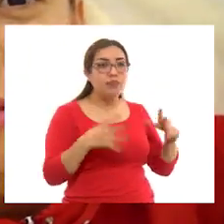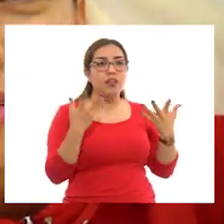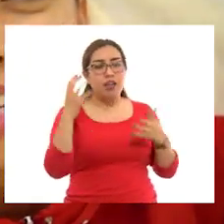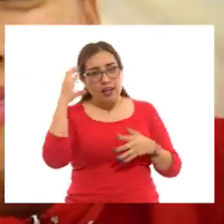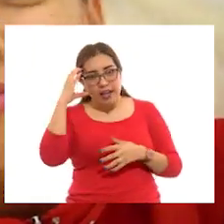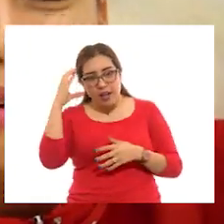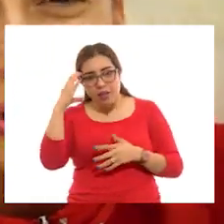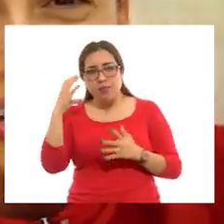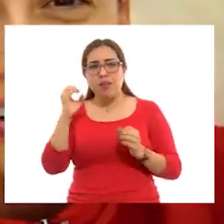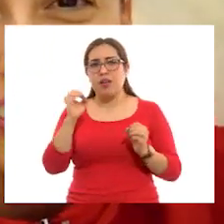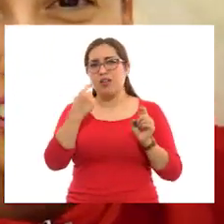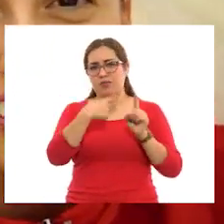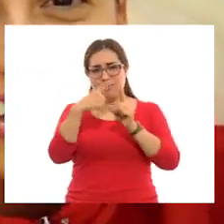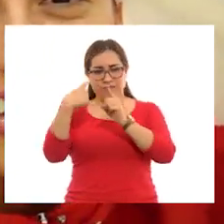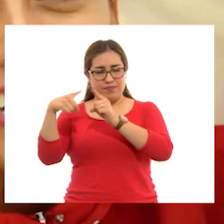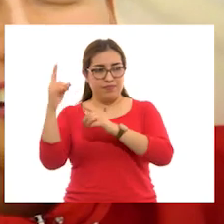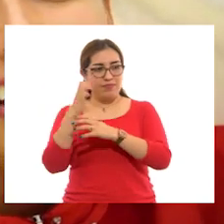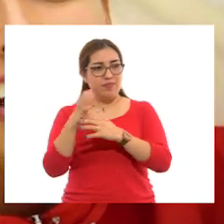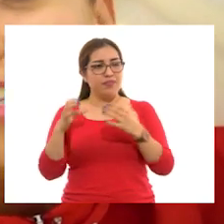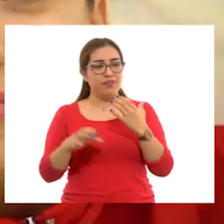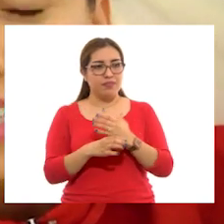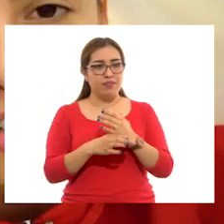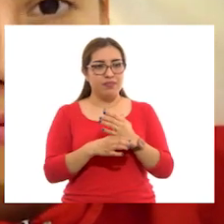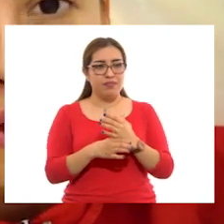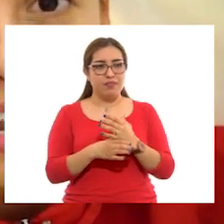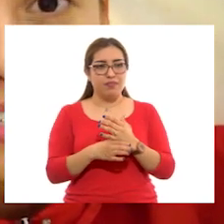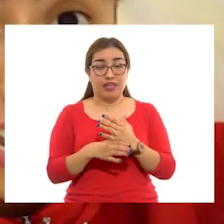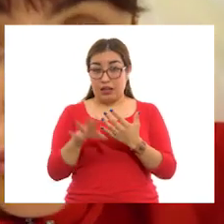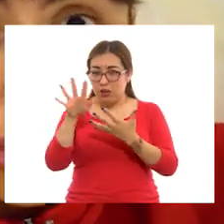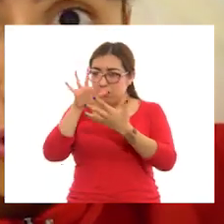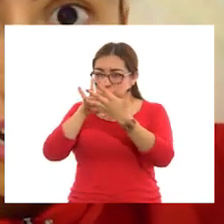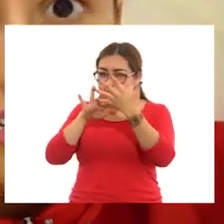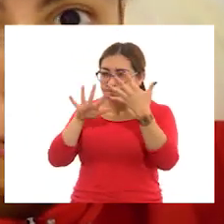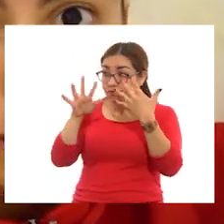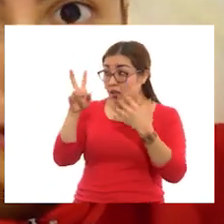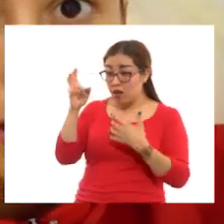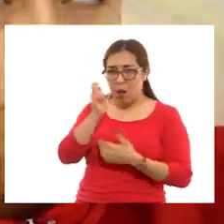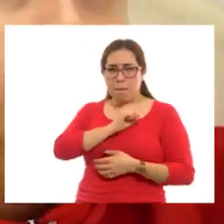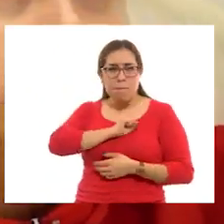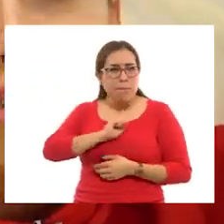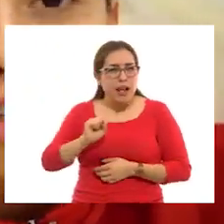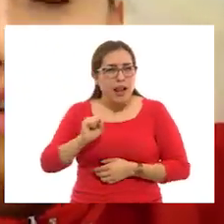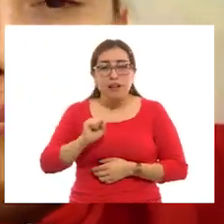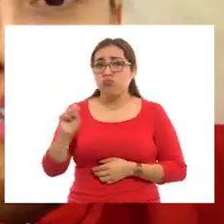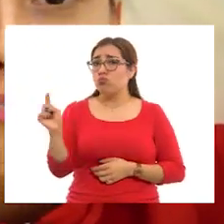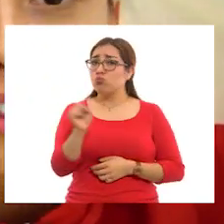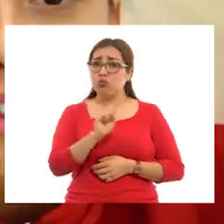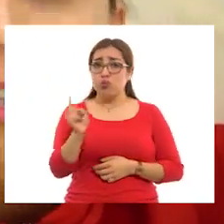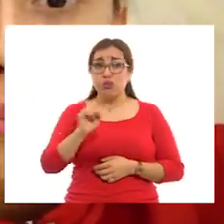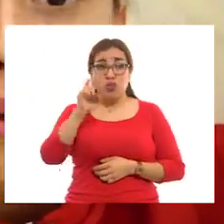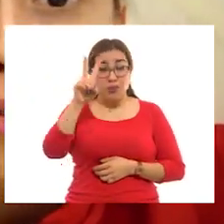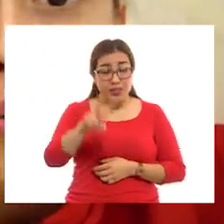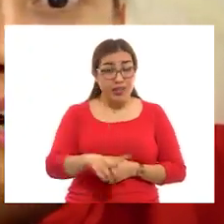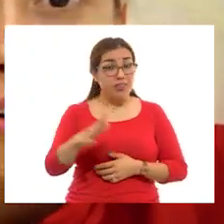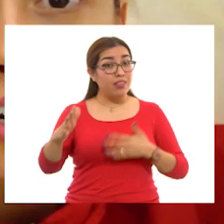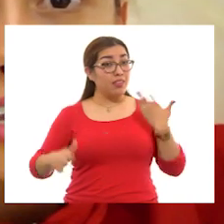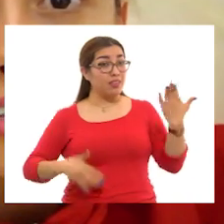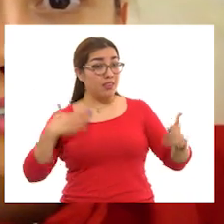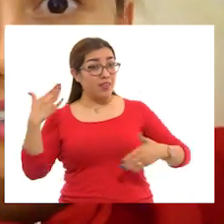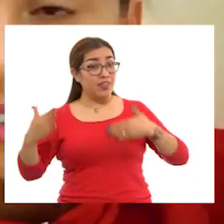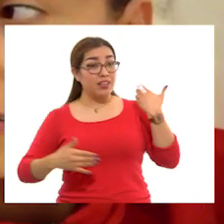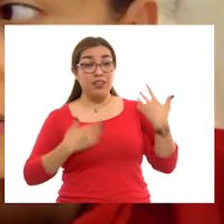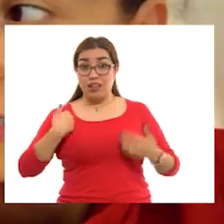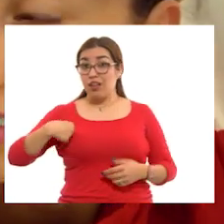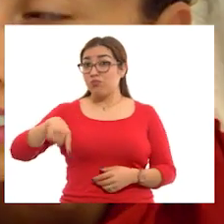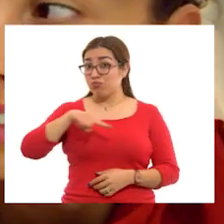muñecos de peluche, un montón de cosas. Y las sombras no son malas. De hecho, las sombras son súper divertidas. Podemos jugar con